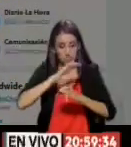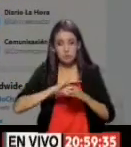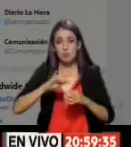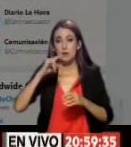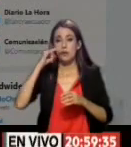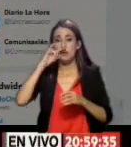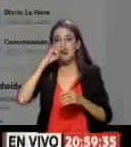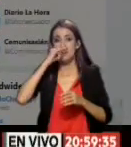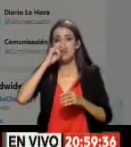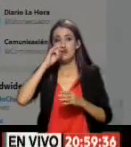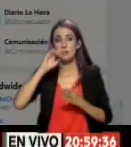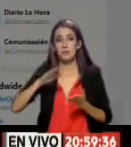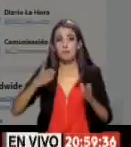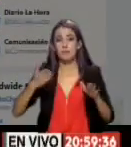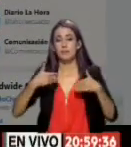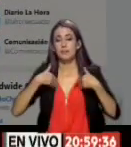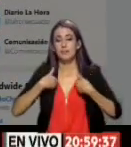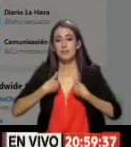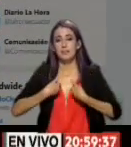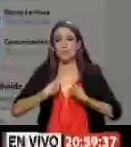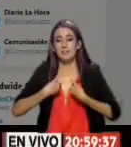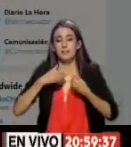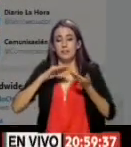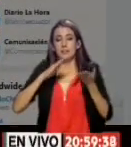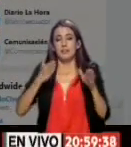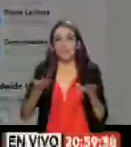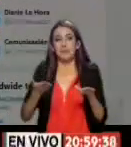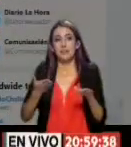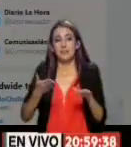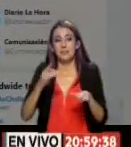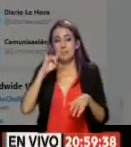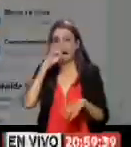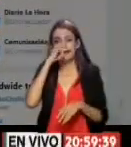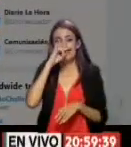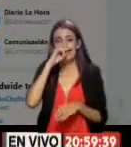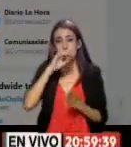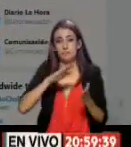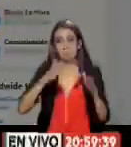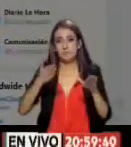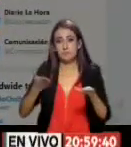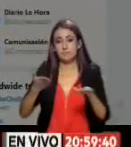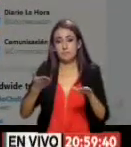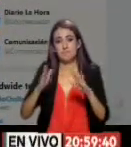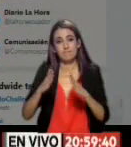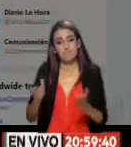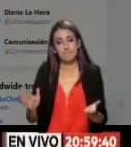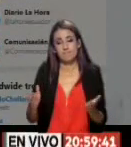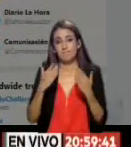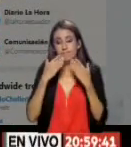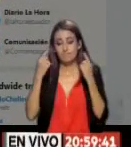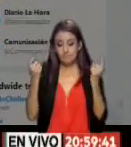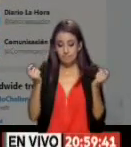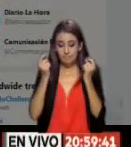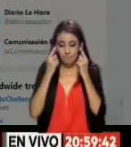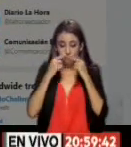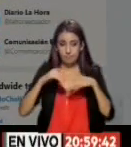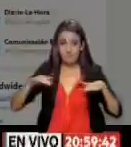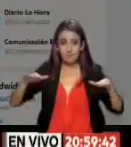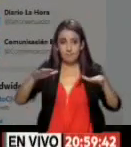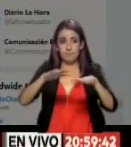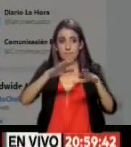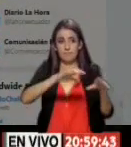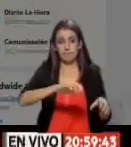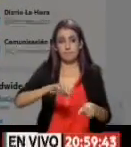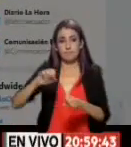y han localizado el cuerpo sin vida del pequeño. Se ha activado la comisión judicial, según informan fuentes del operativo de